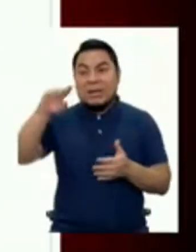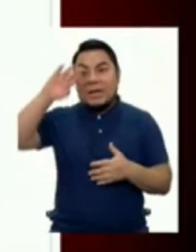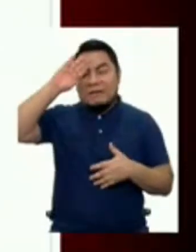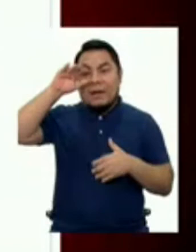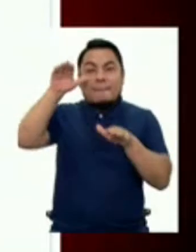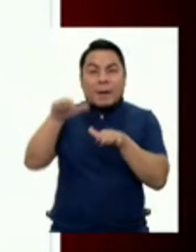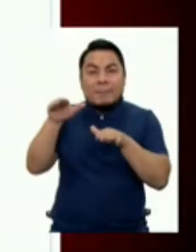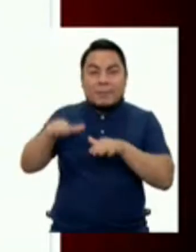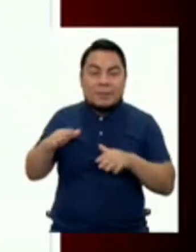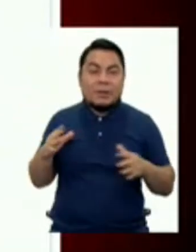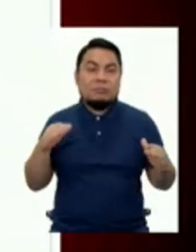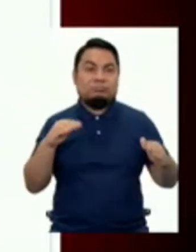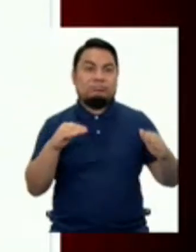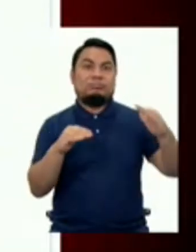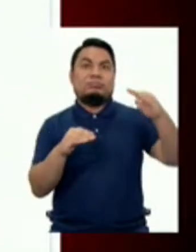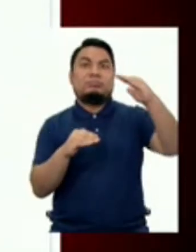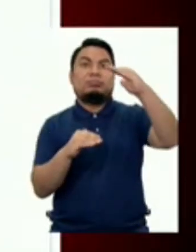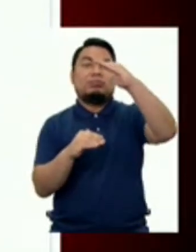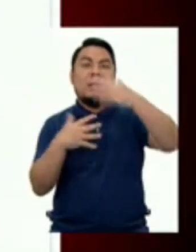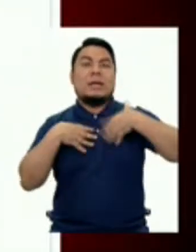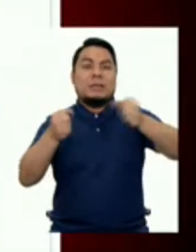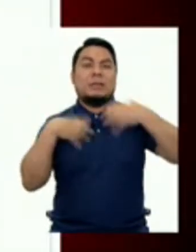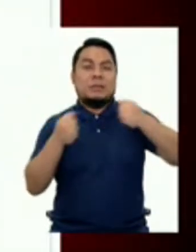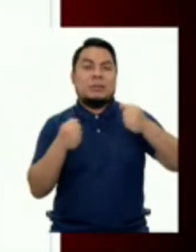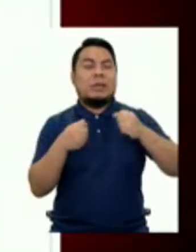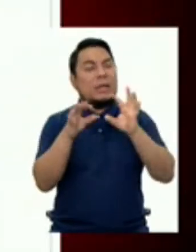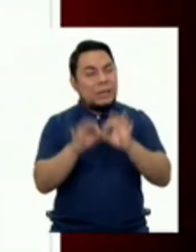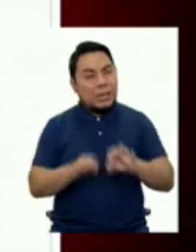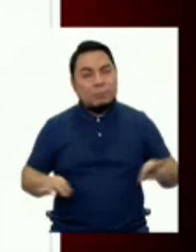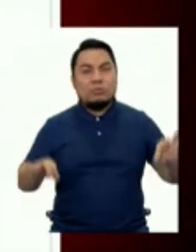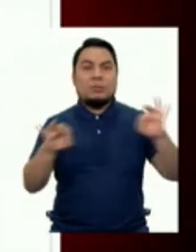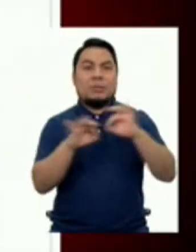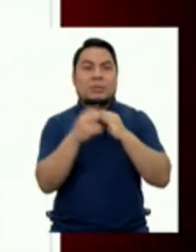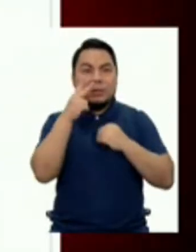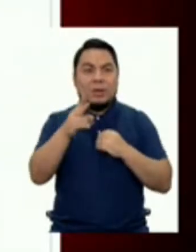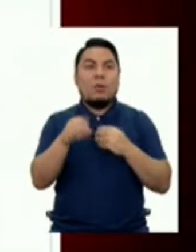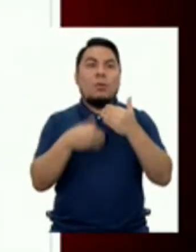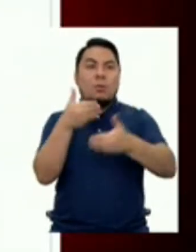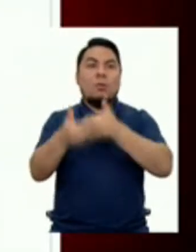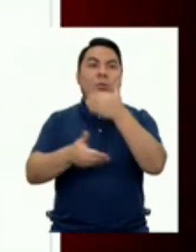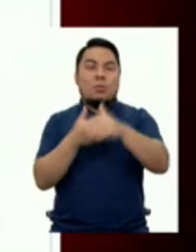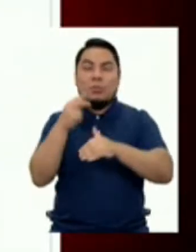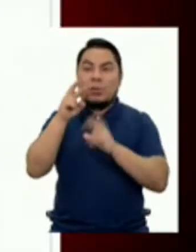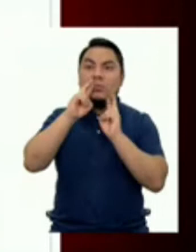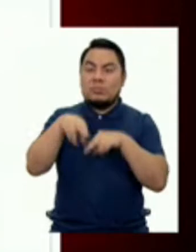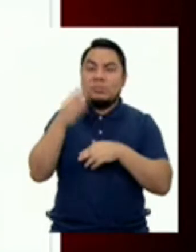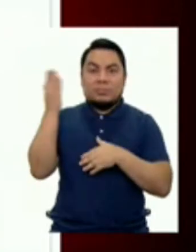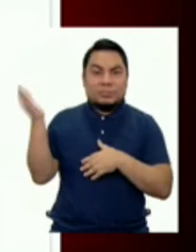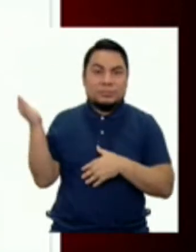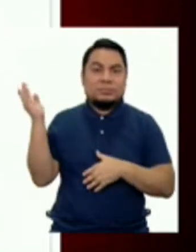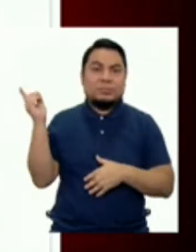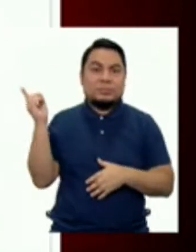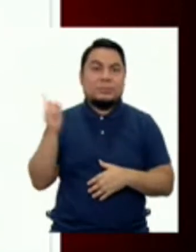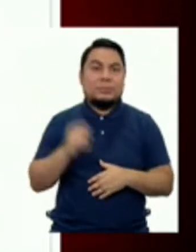recuperados y activos. Así que es sumamente importante ver cómo se van dando los resultados de esta cifra.